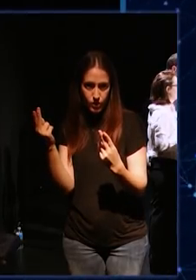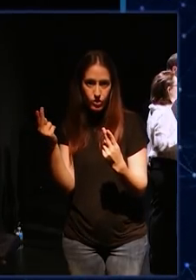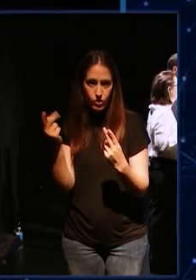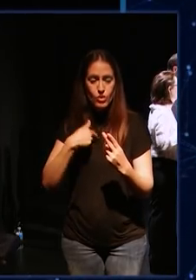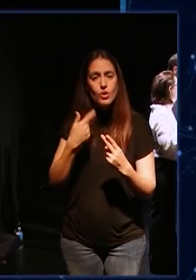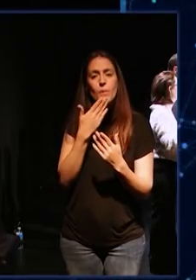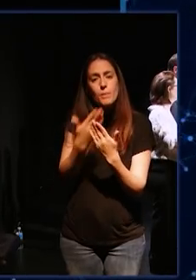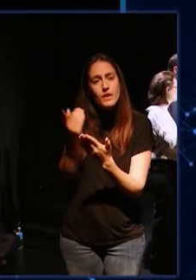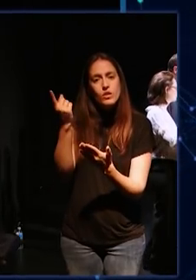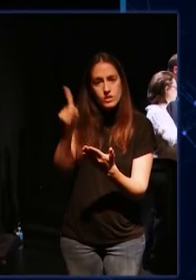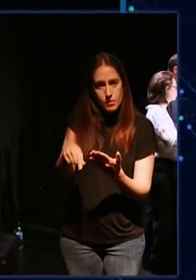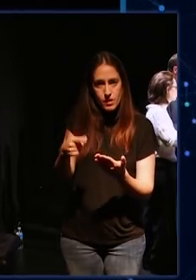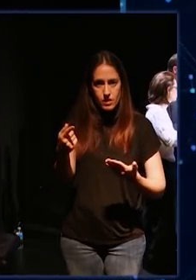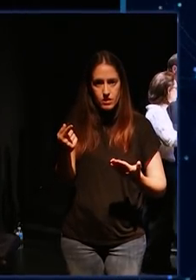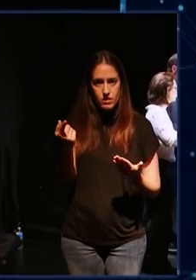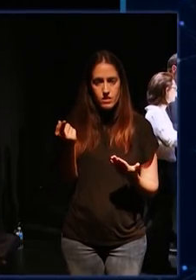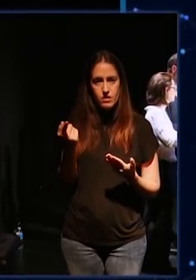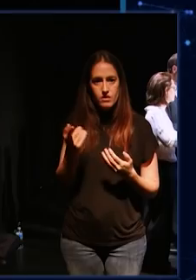pedimos también,